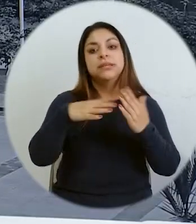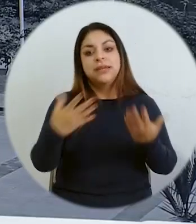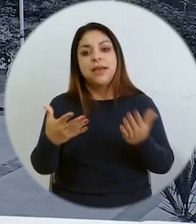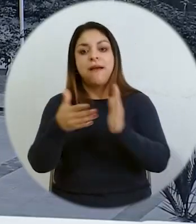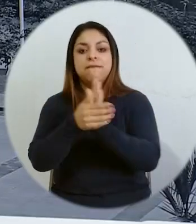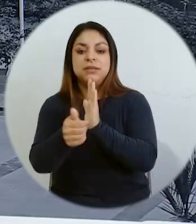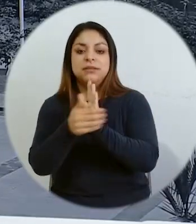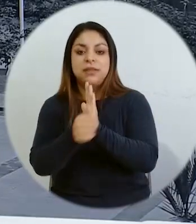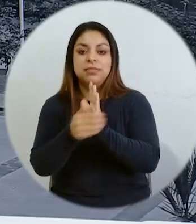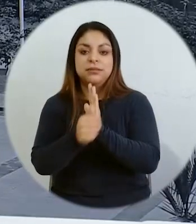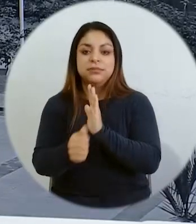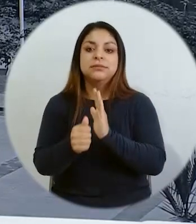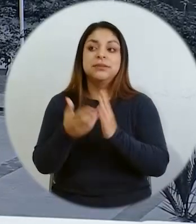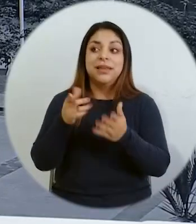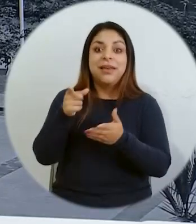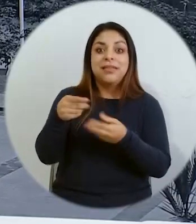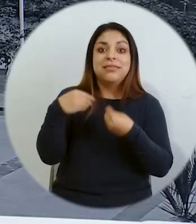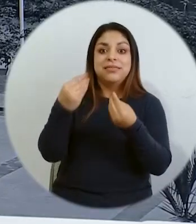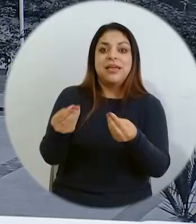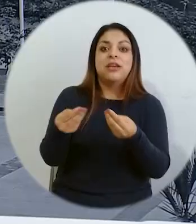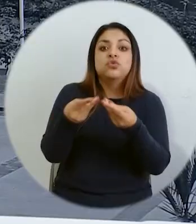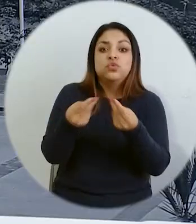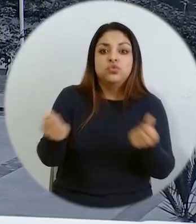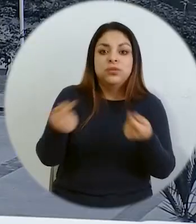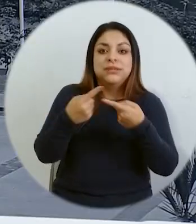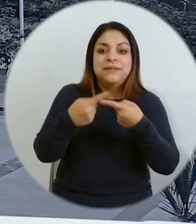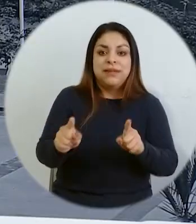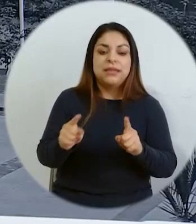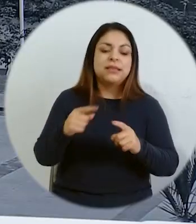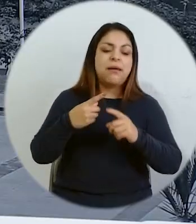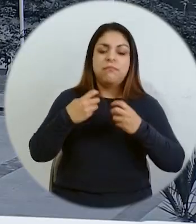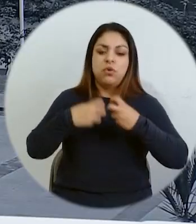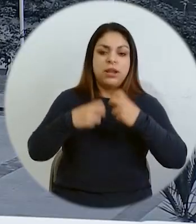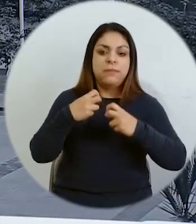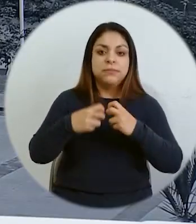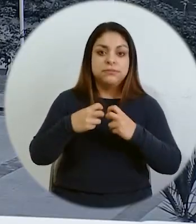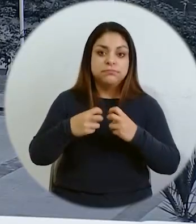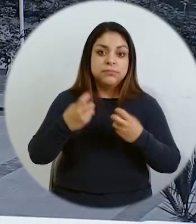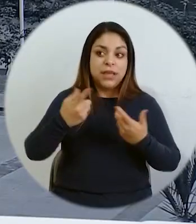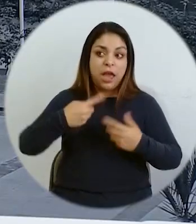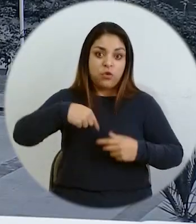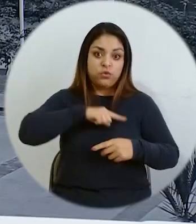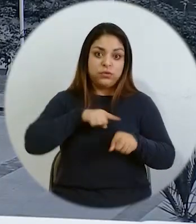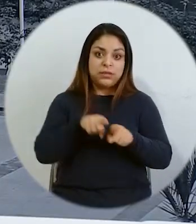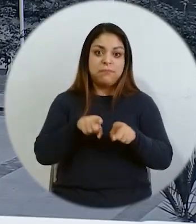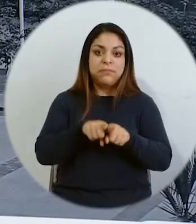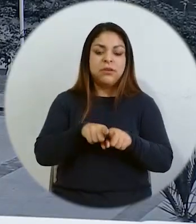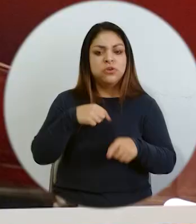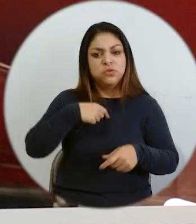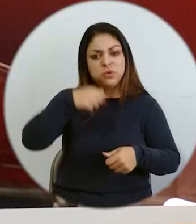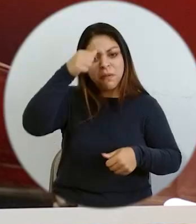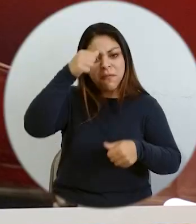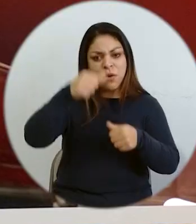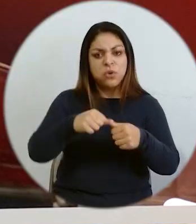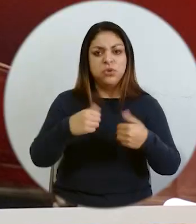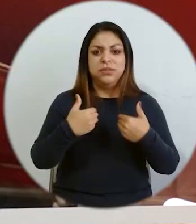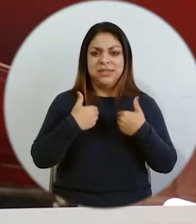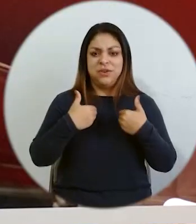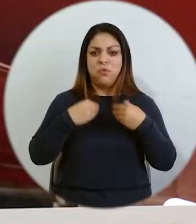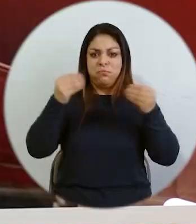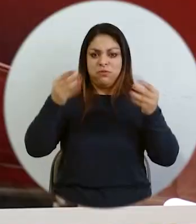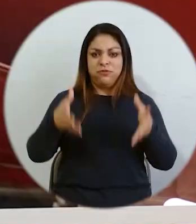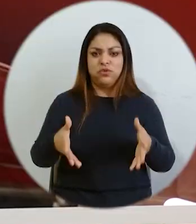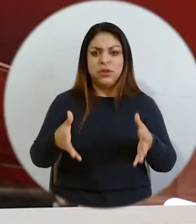de habilidades que den una solución diferente a los problemas. A muchos de nosotros inclusive, yo recuerdo haber tenido